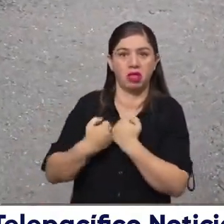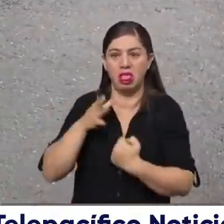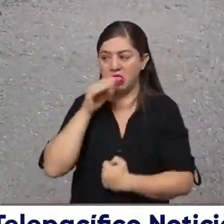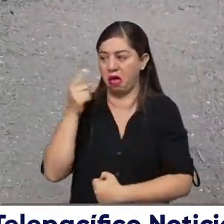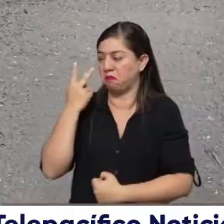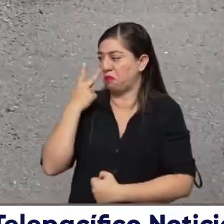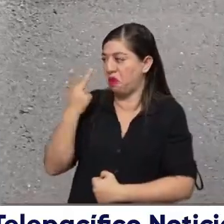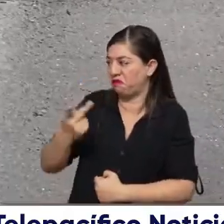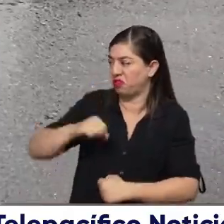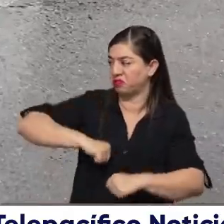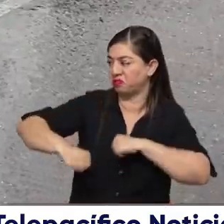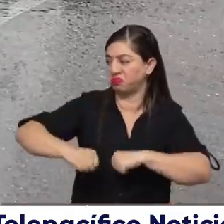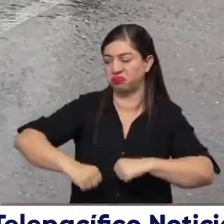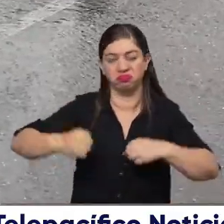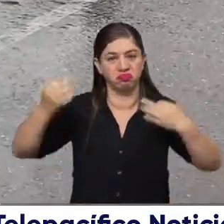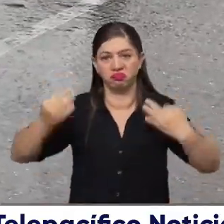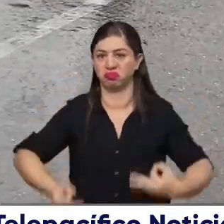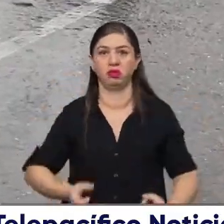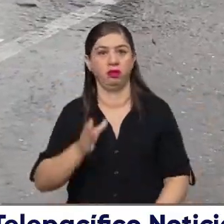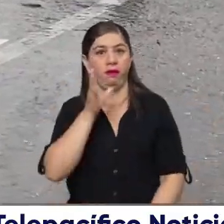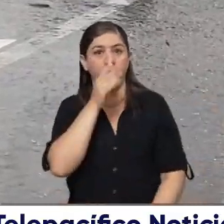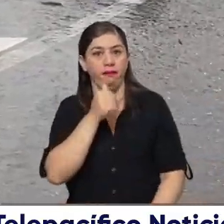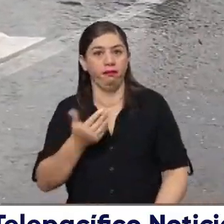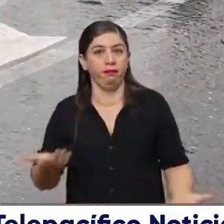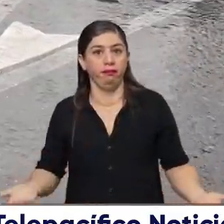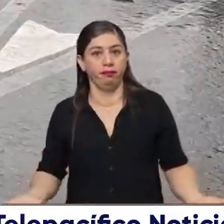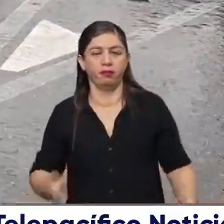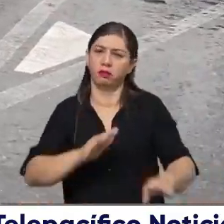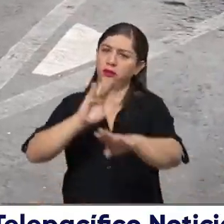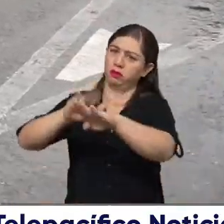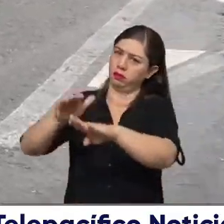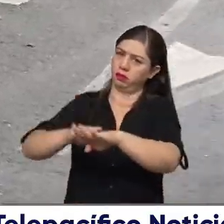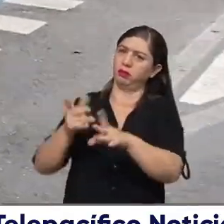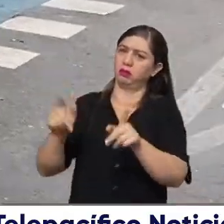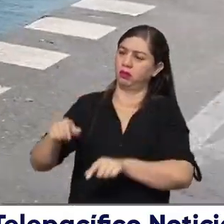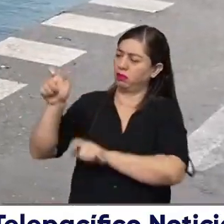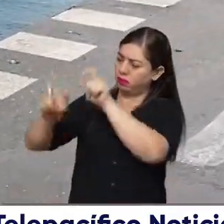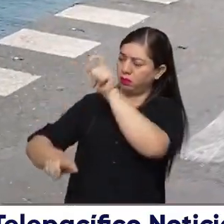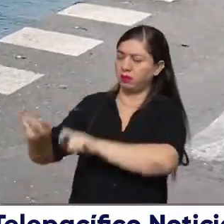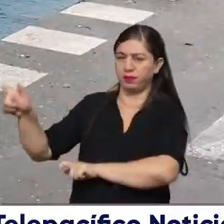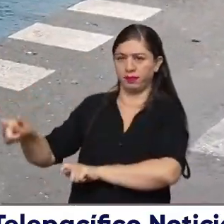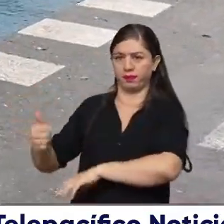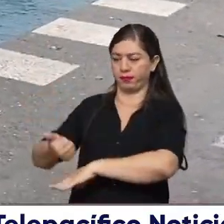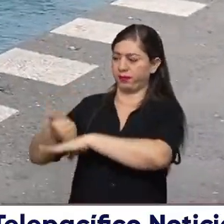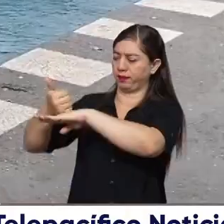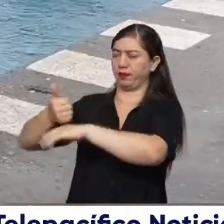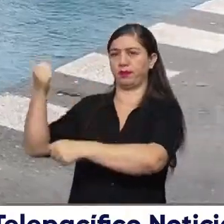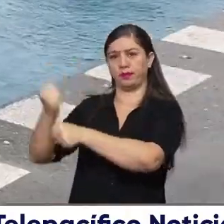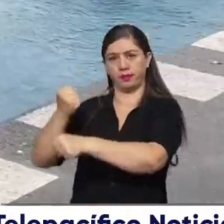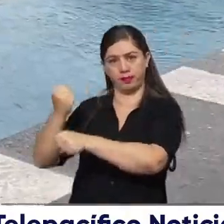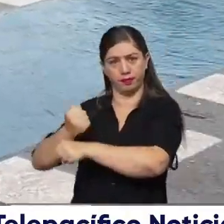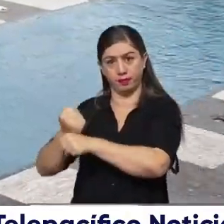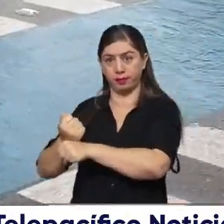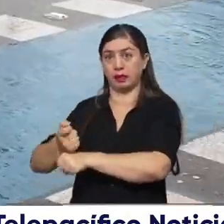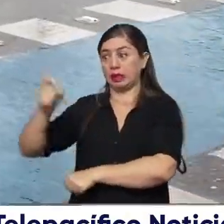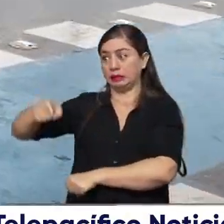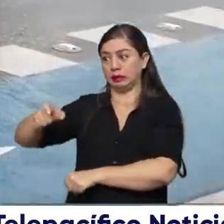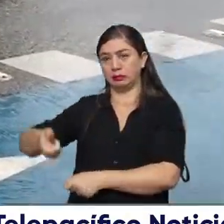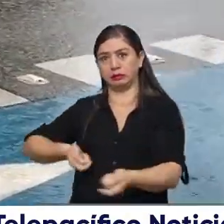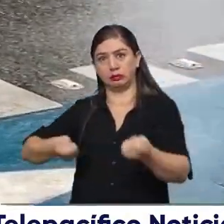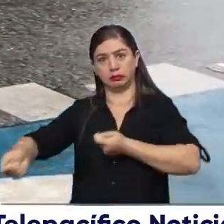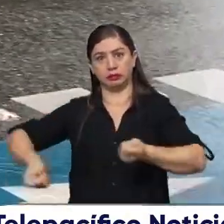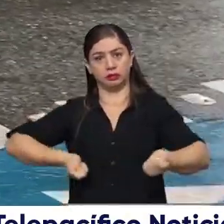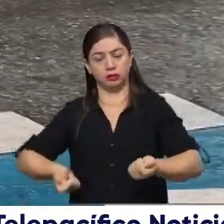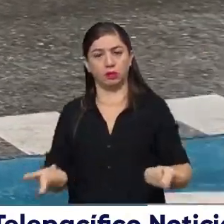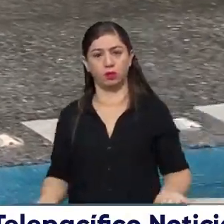haciendo tomando ninguna medida realmente al respecto entonces el llamado por supuesto es a los funcionarios correspondientes a que tomen las medidas necesarias y